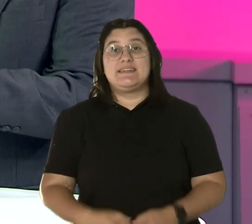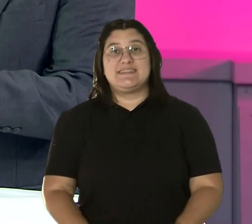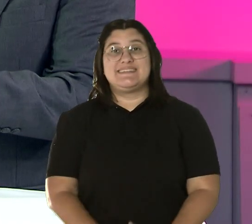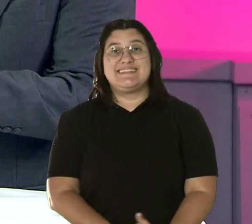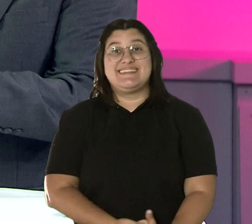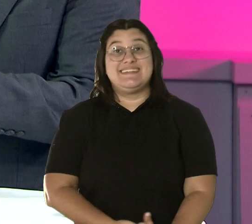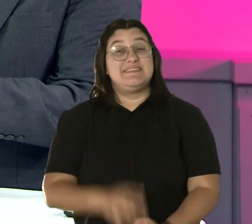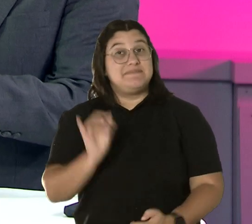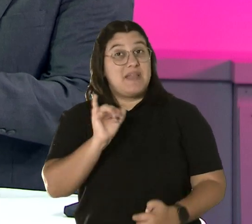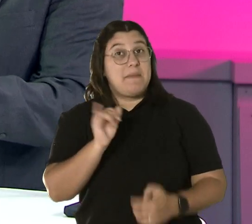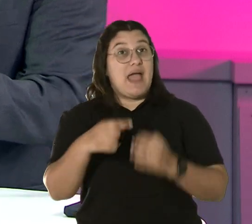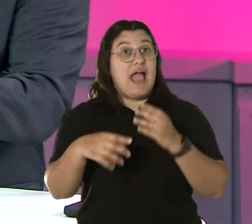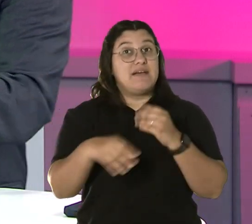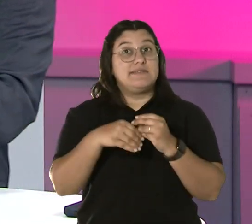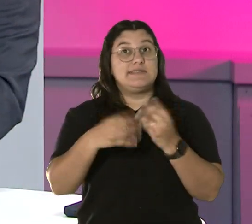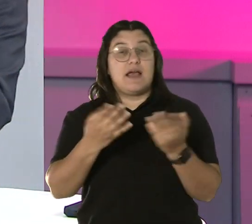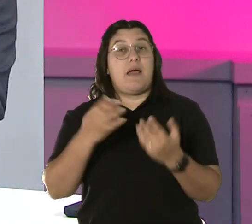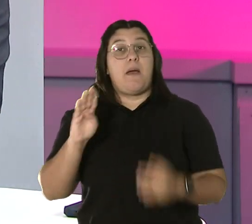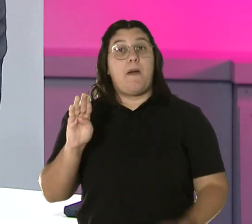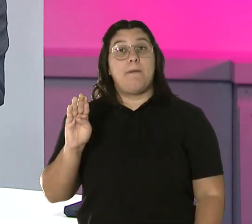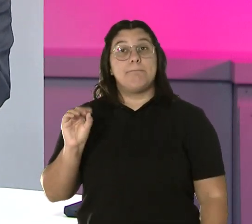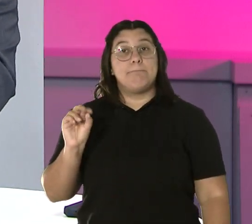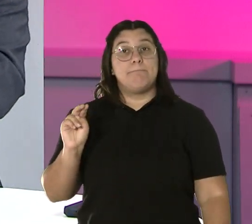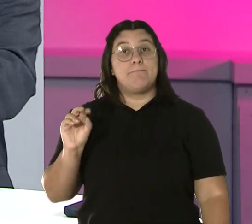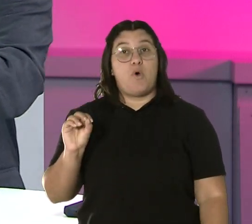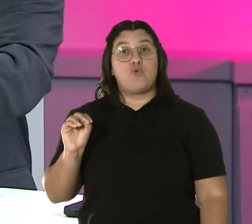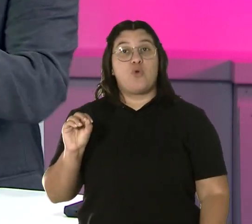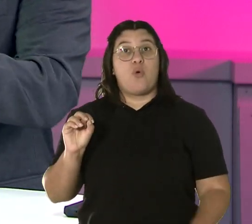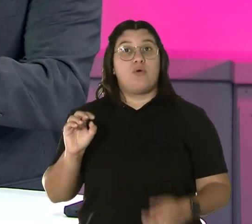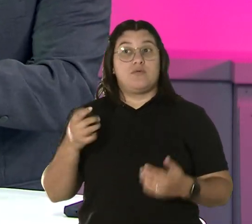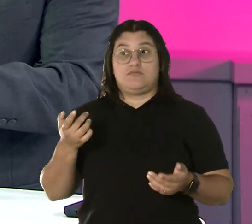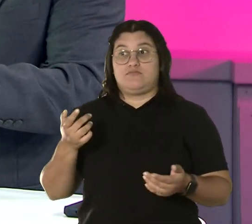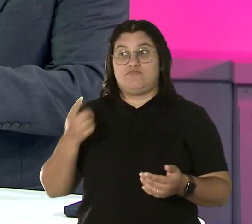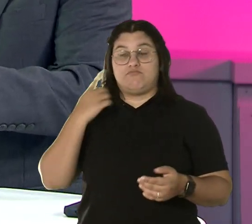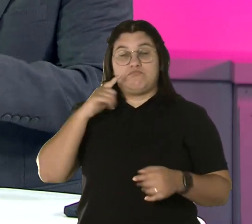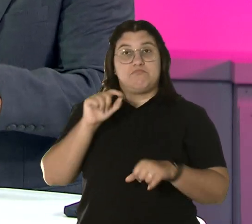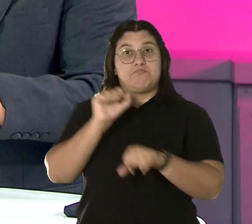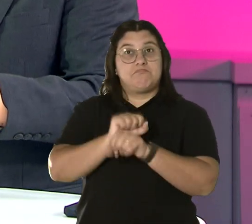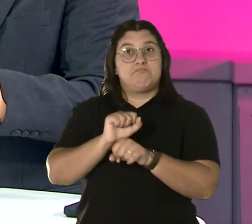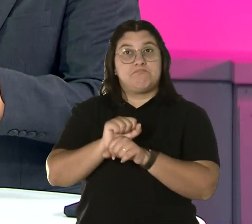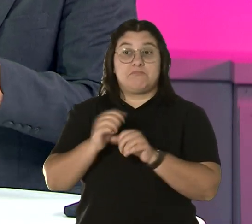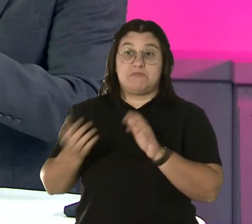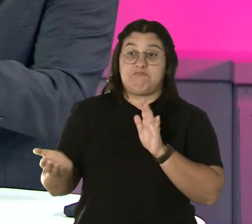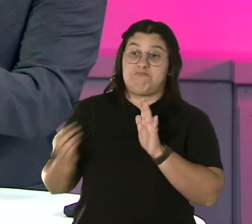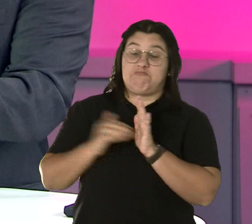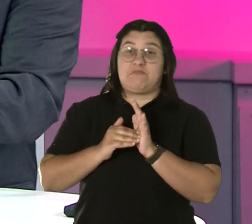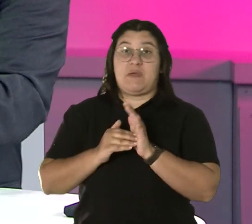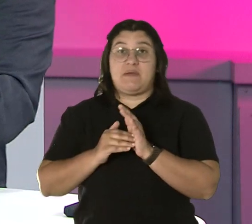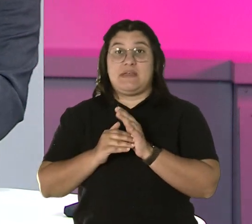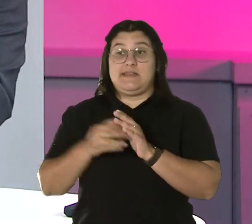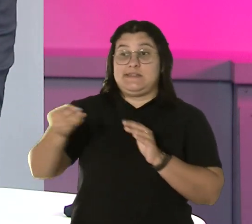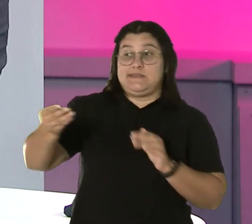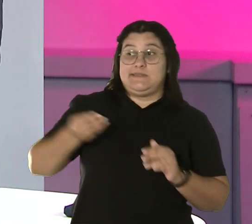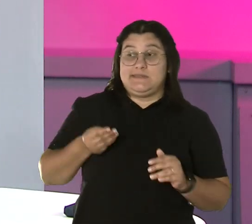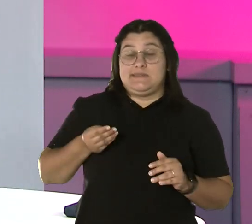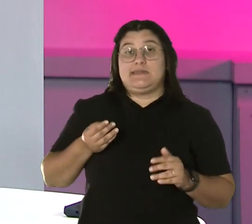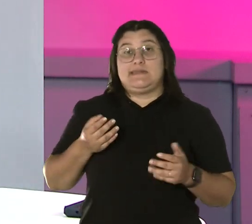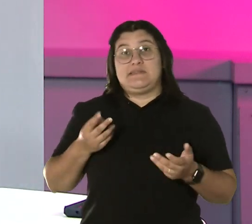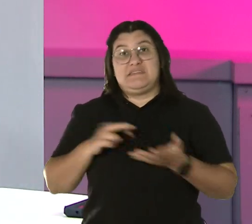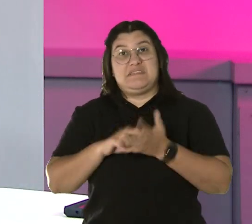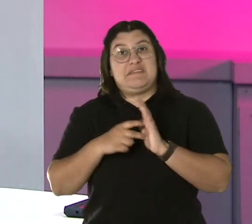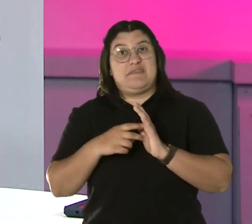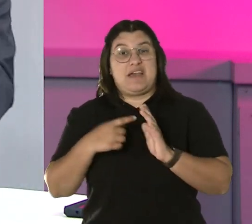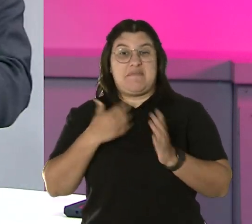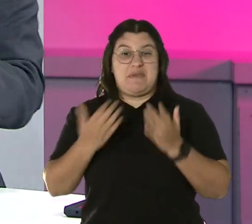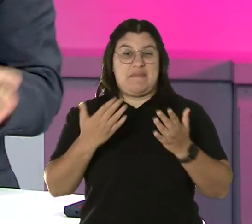inclusive hasta de los bonos que se dieron a los empleados, tenerlos otra vez por parte del empresario. Entonces yo no sé si eso le quita la